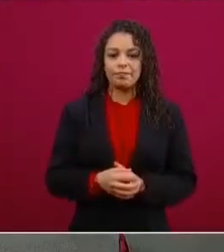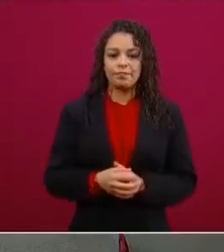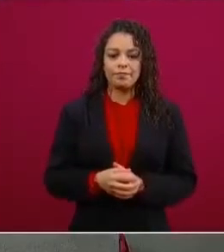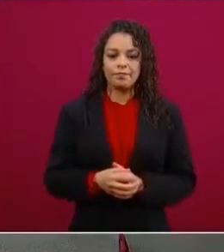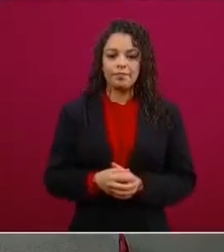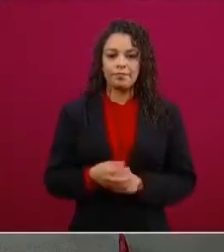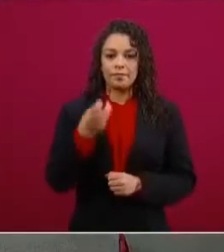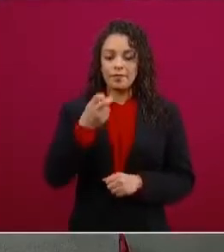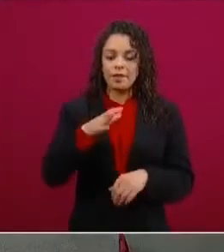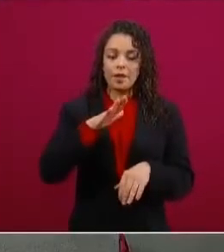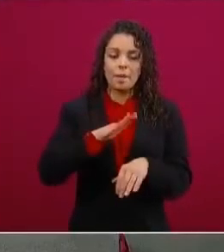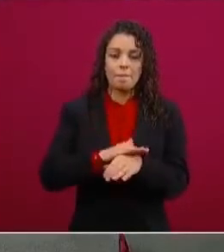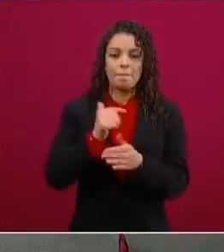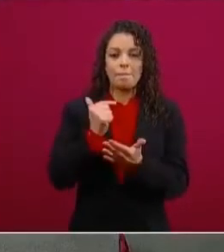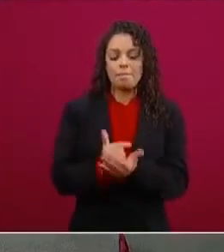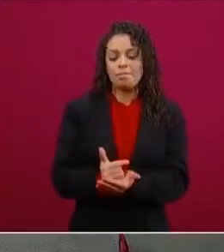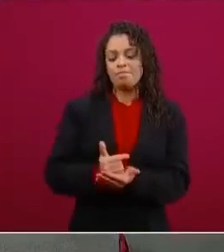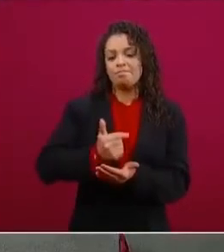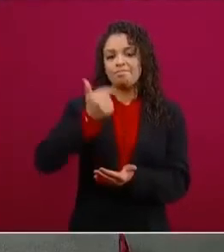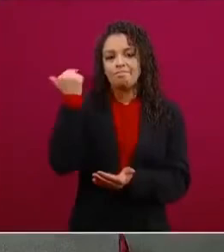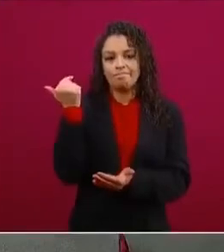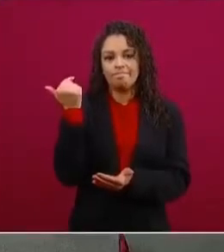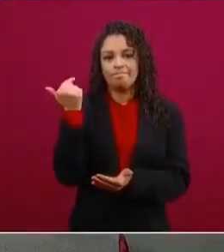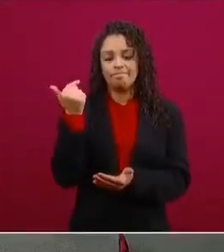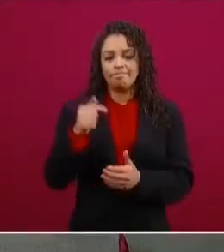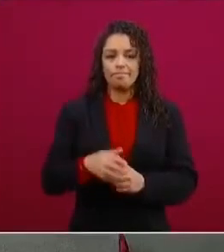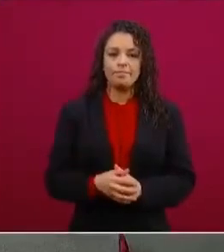se agravó la situación,